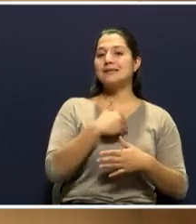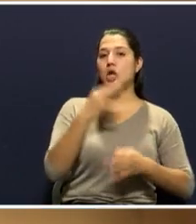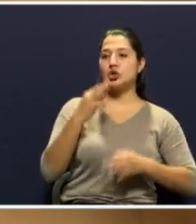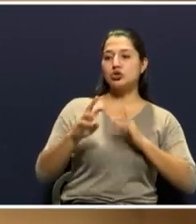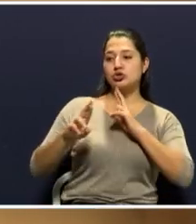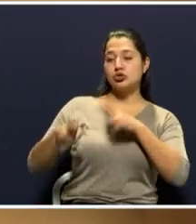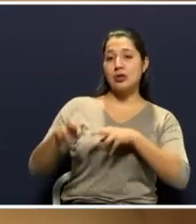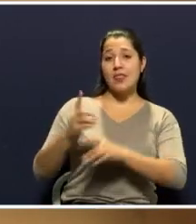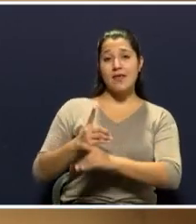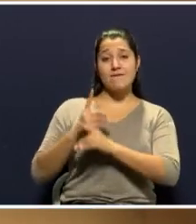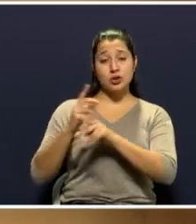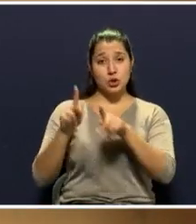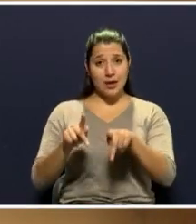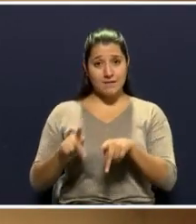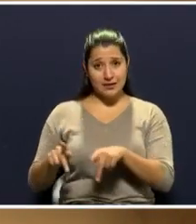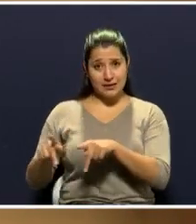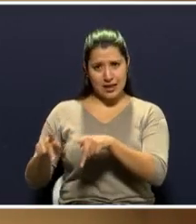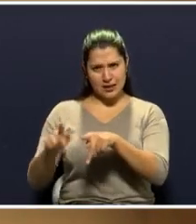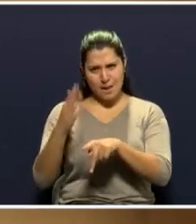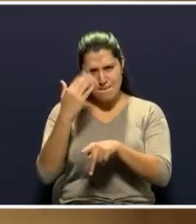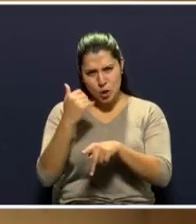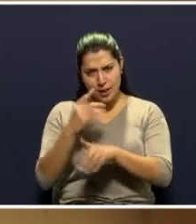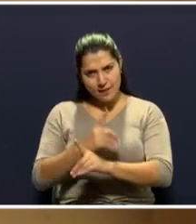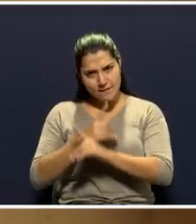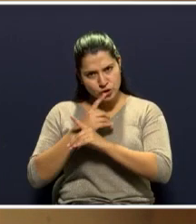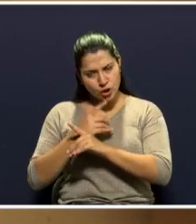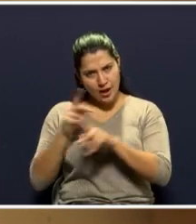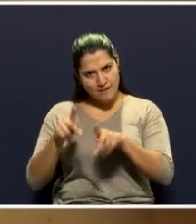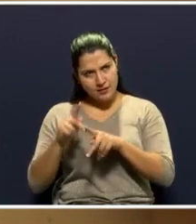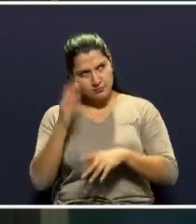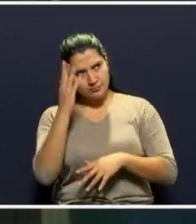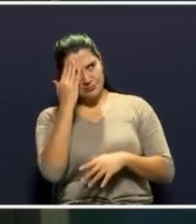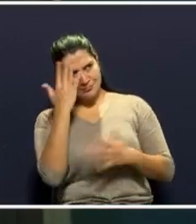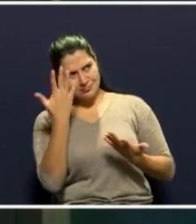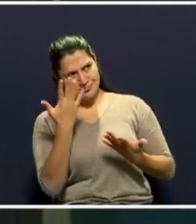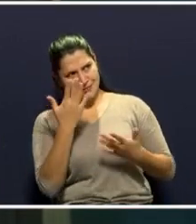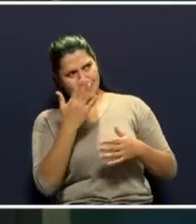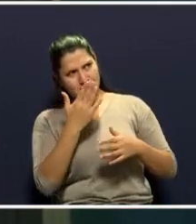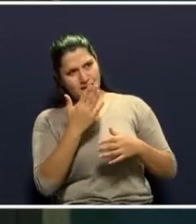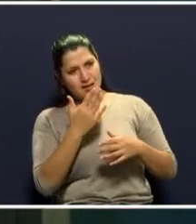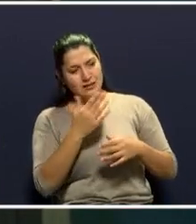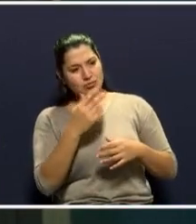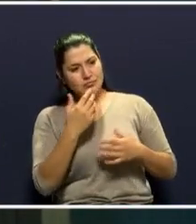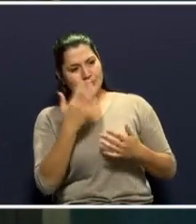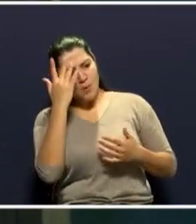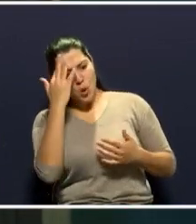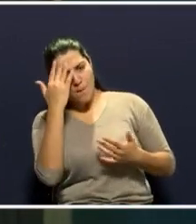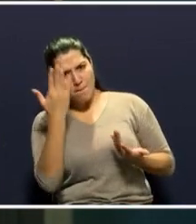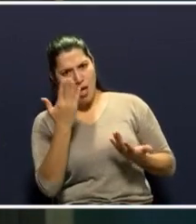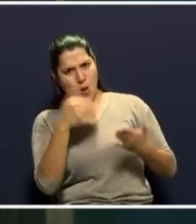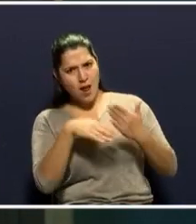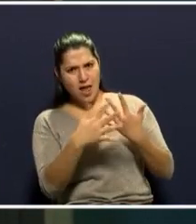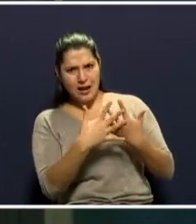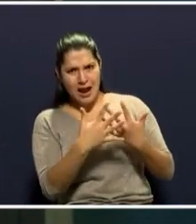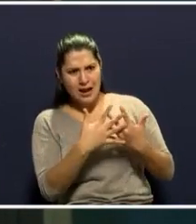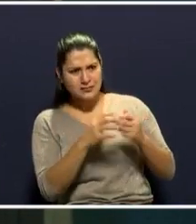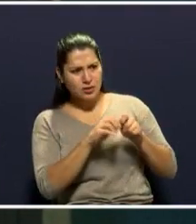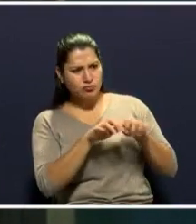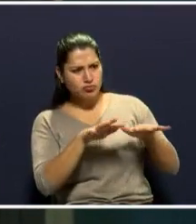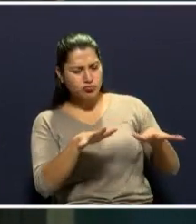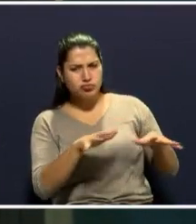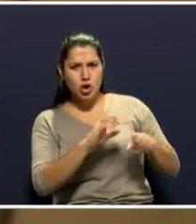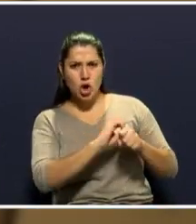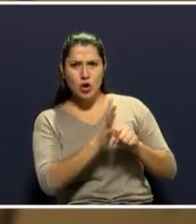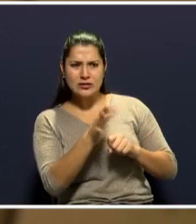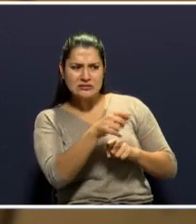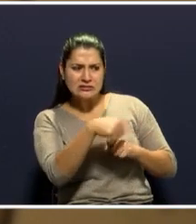ante la carta que enviaron por la preocupación que existe por el riesgo de la propagación del COVID-19 en las cárceles nacionales. Las